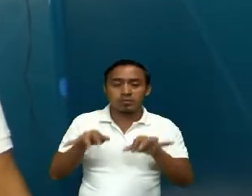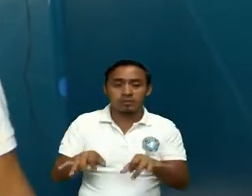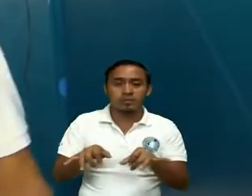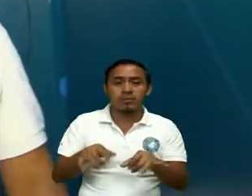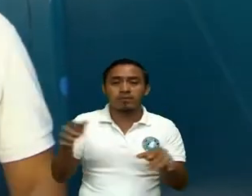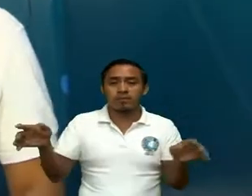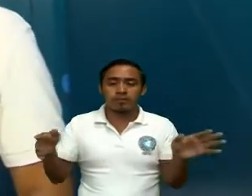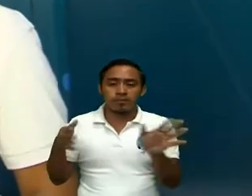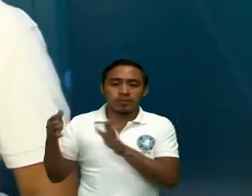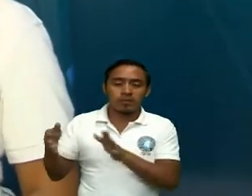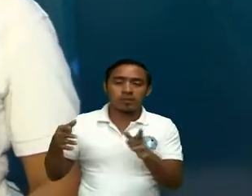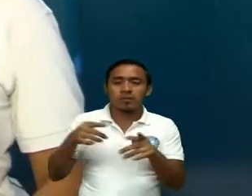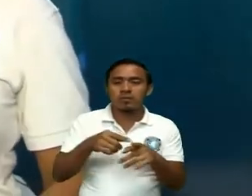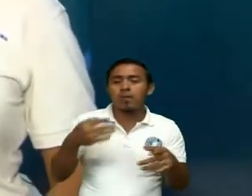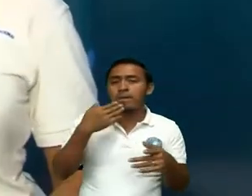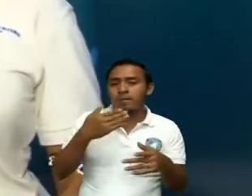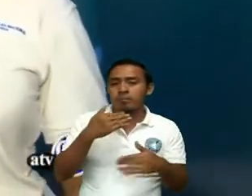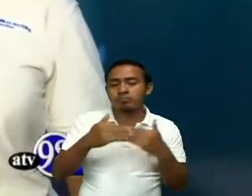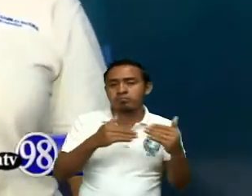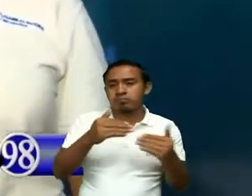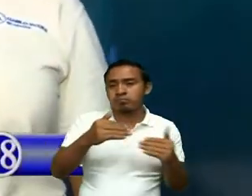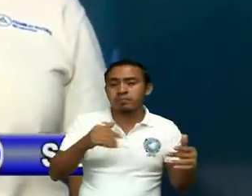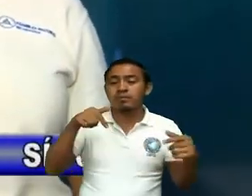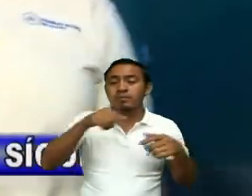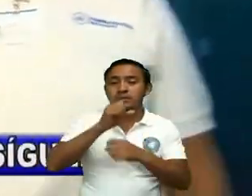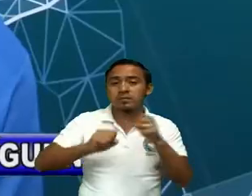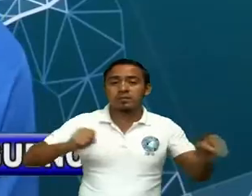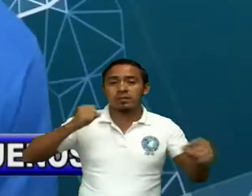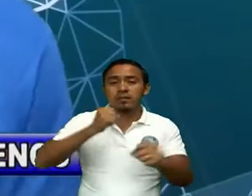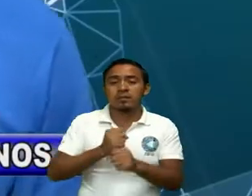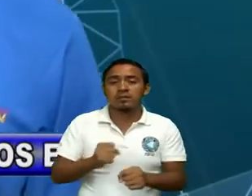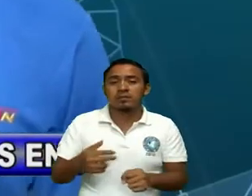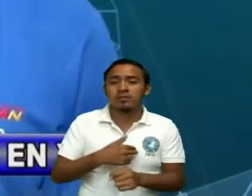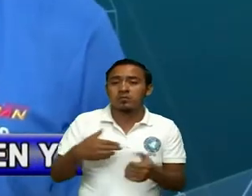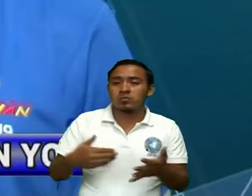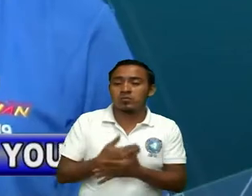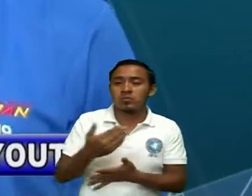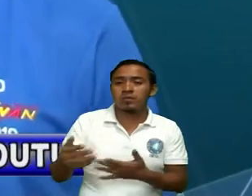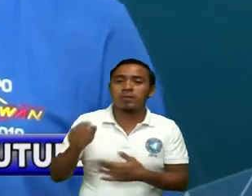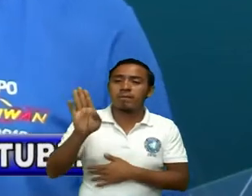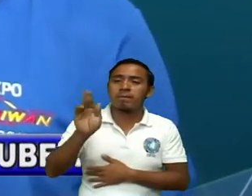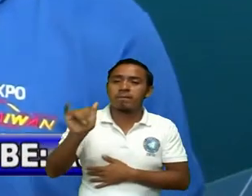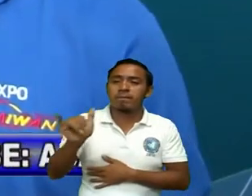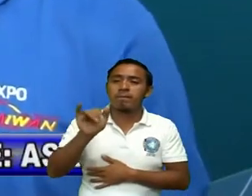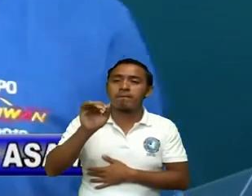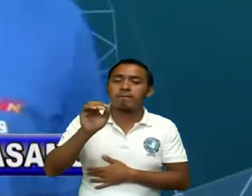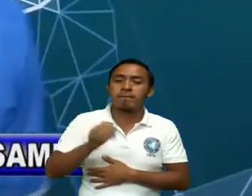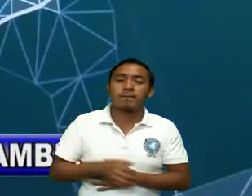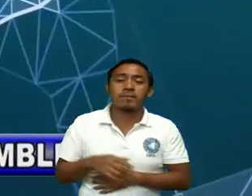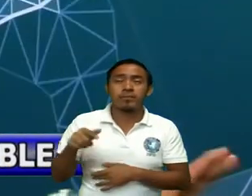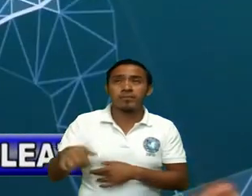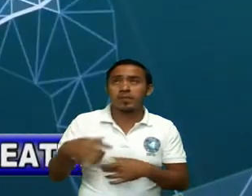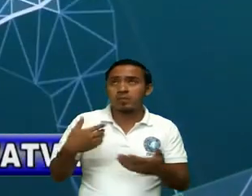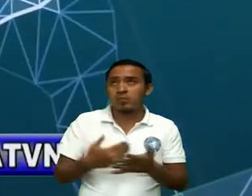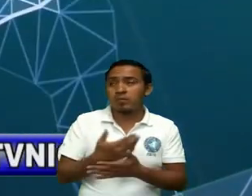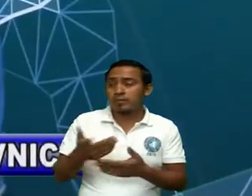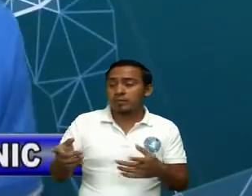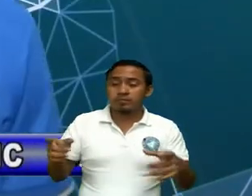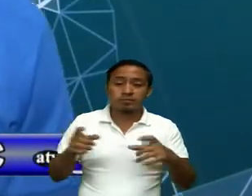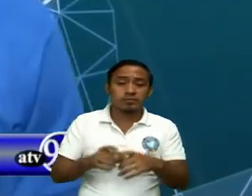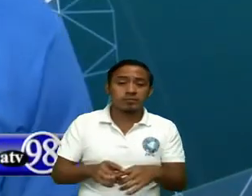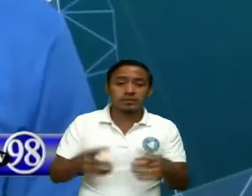Estas gafas tienen muy buen proceso. Este año salieron las nuevas gafas Bifocus Plus, que son estas. Estas son